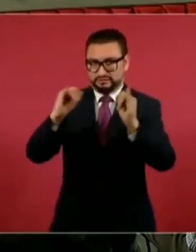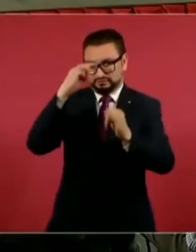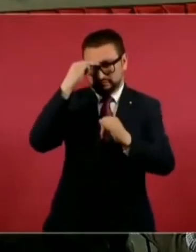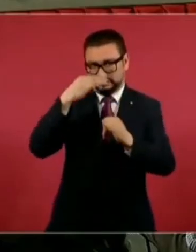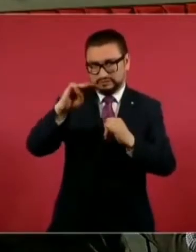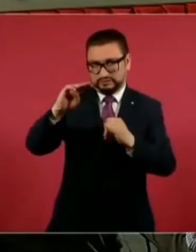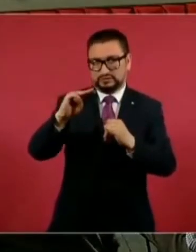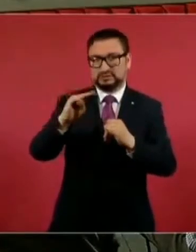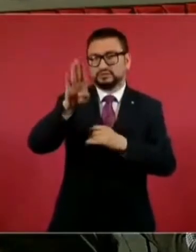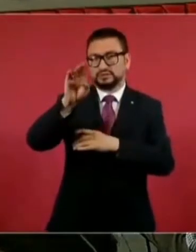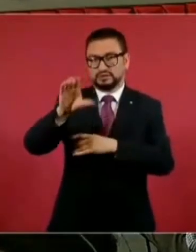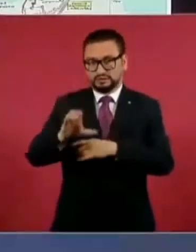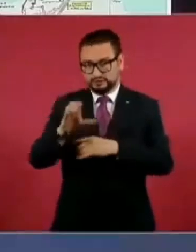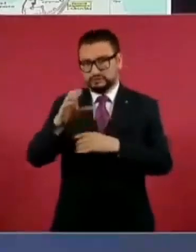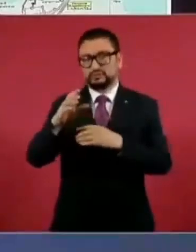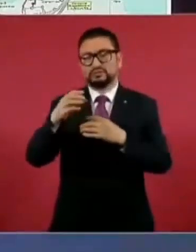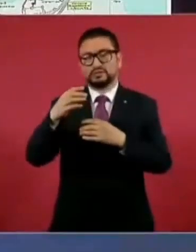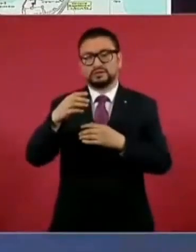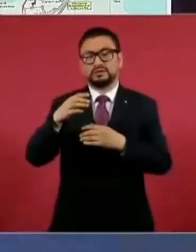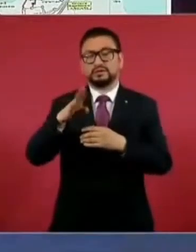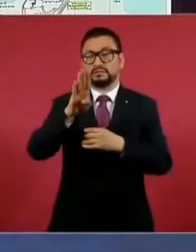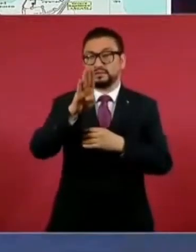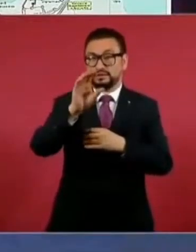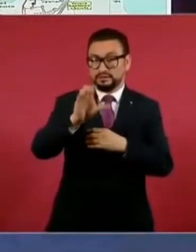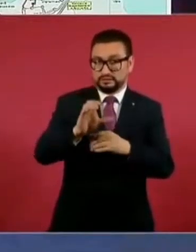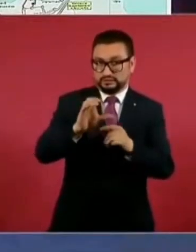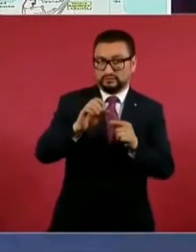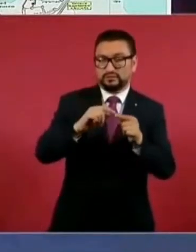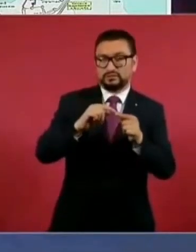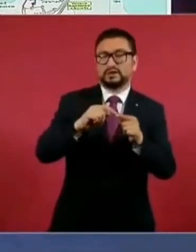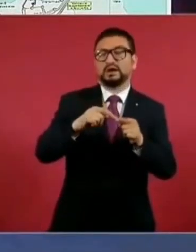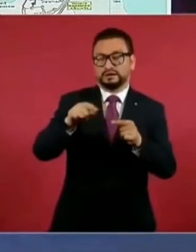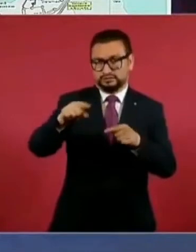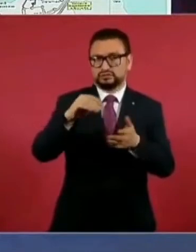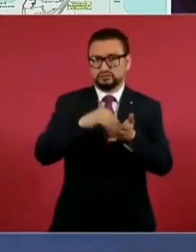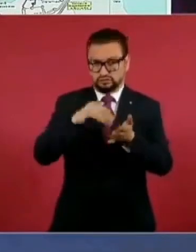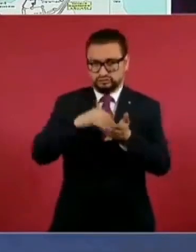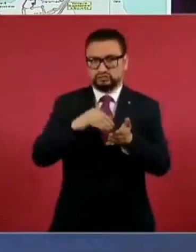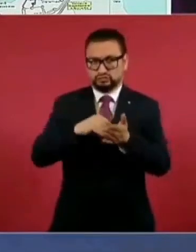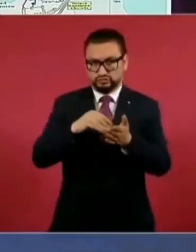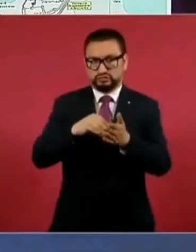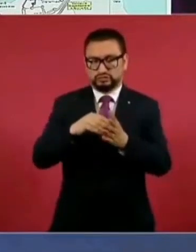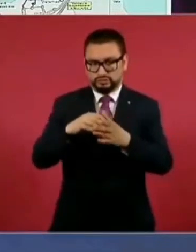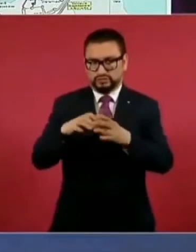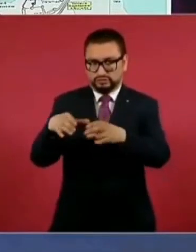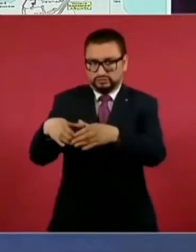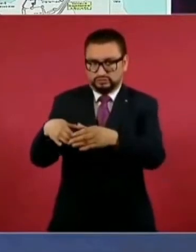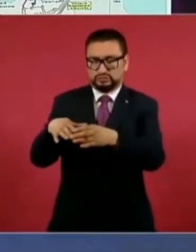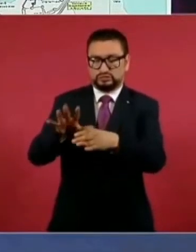lo que era Baja California. Baja California todavía ese sí lo mantenemos como un sistema aislado,